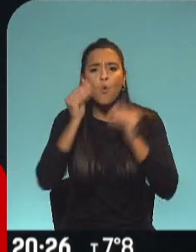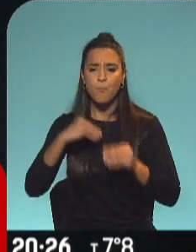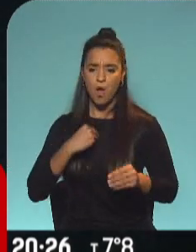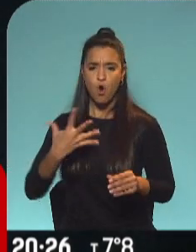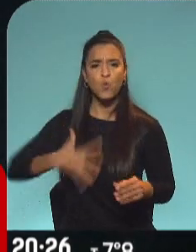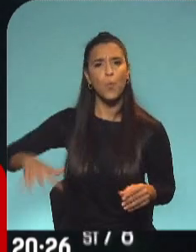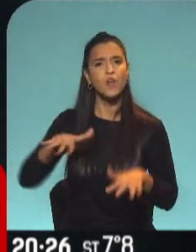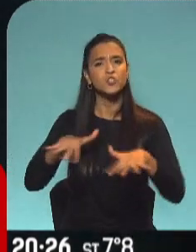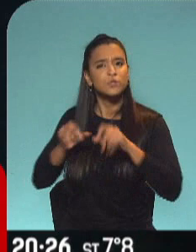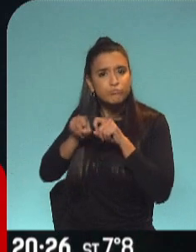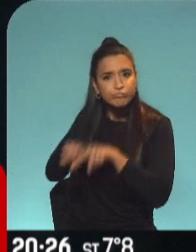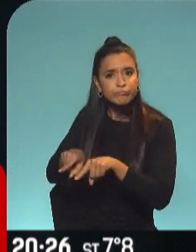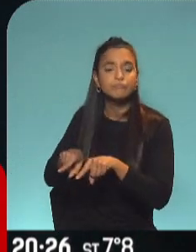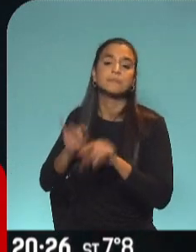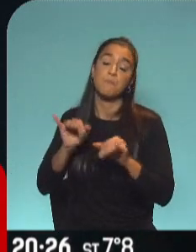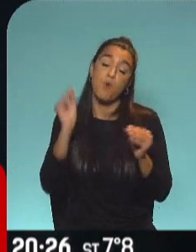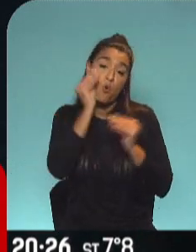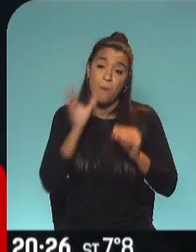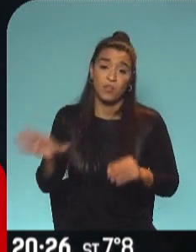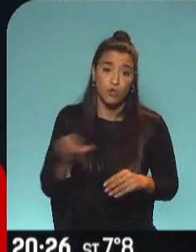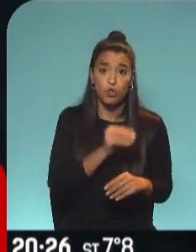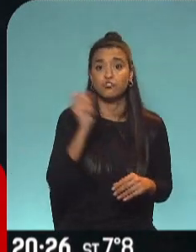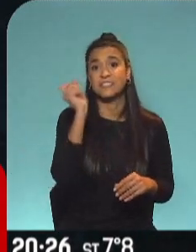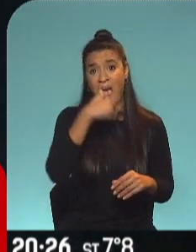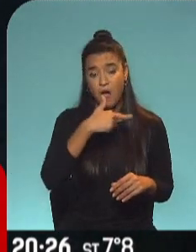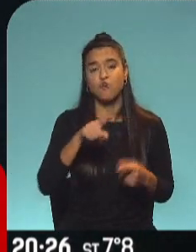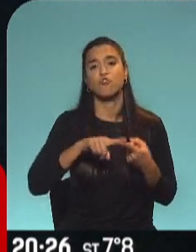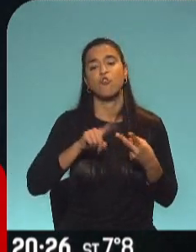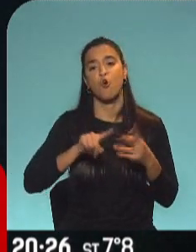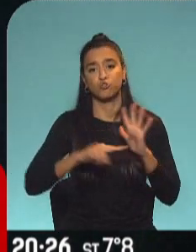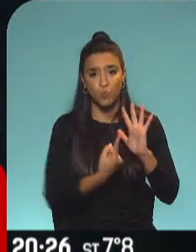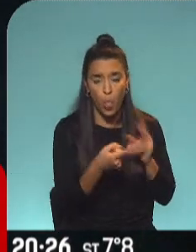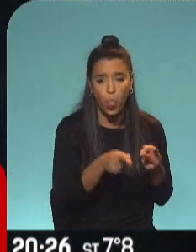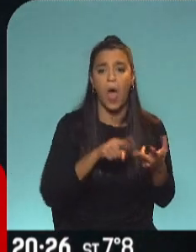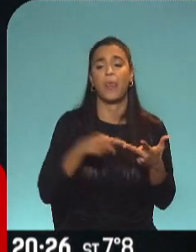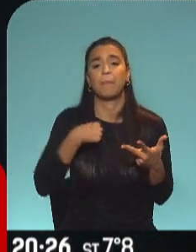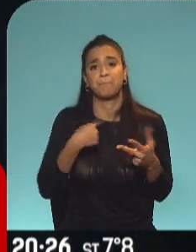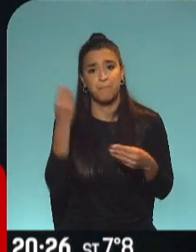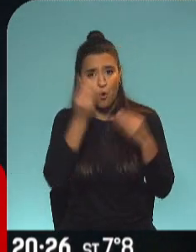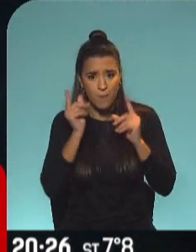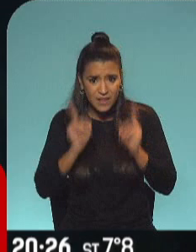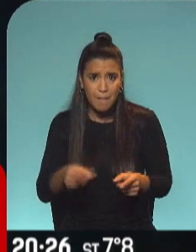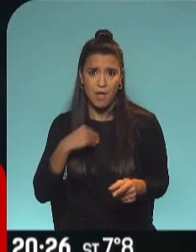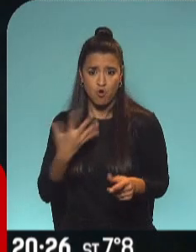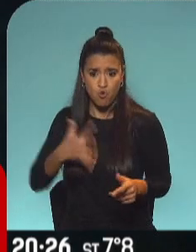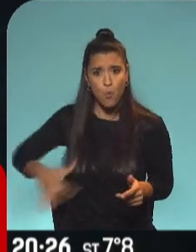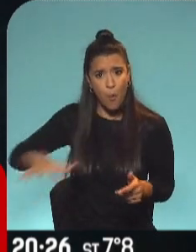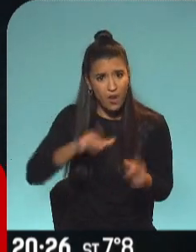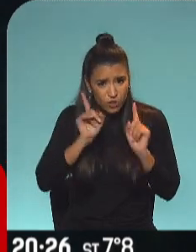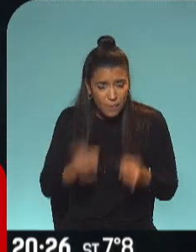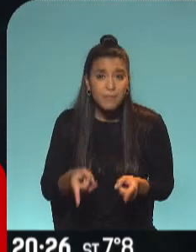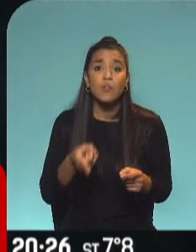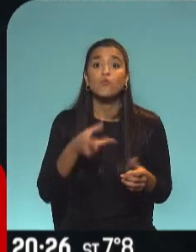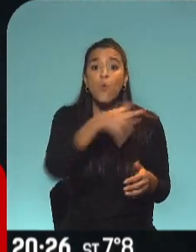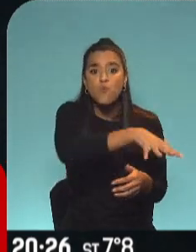día? Mire, preocupa todo. Me preocupa Chaco, me preocupa la ciudad de Buenos Aires, me preocupa obviamente el conurbano y los lugares